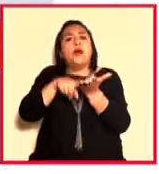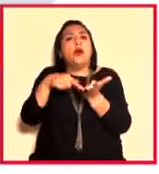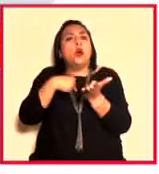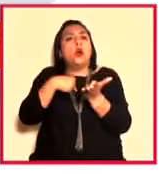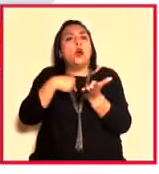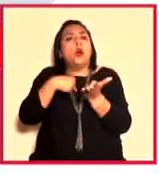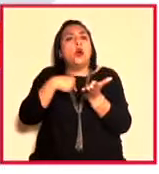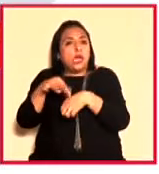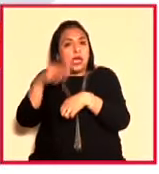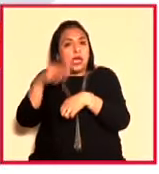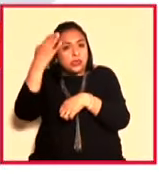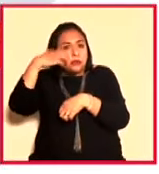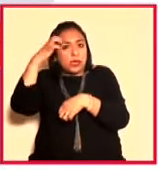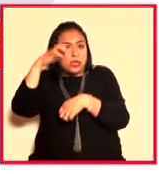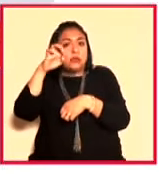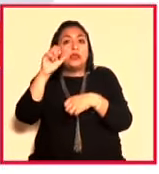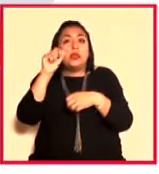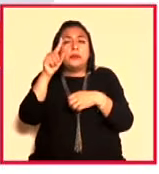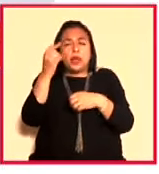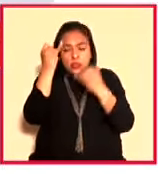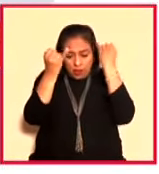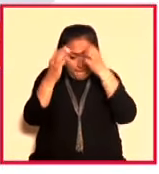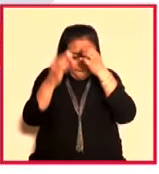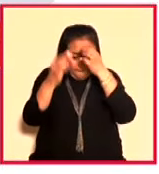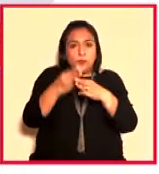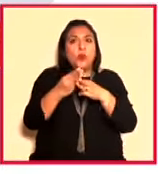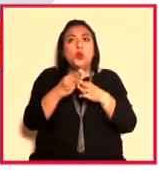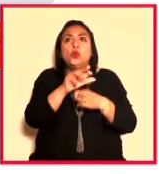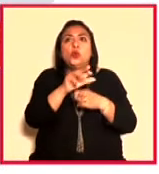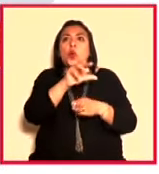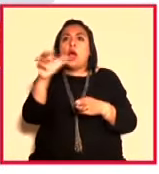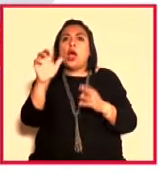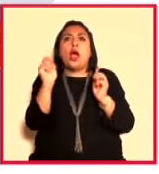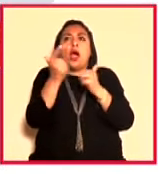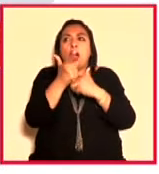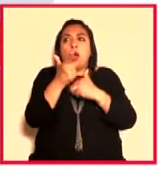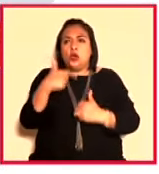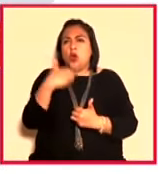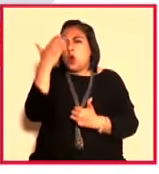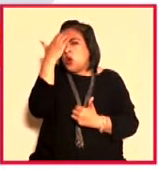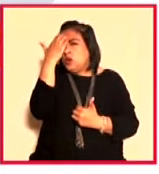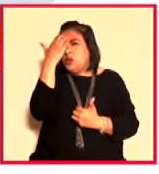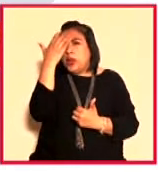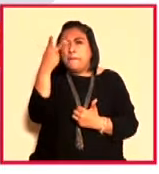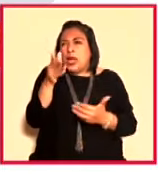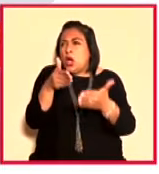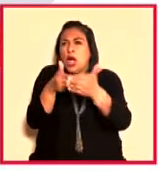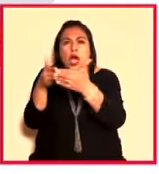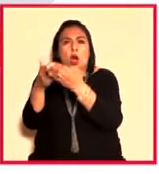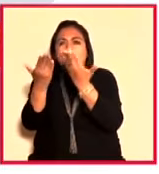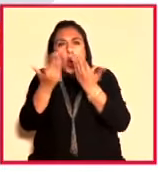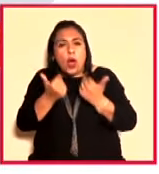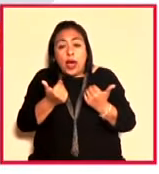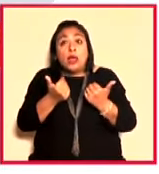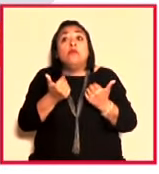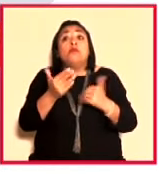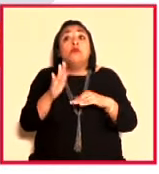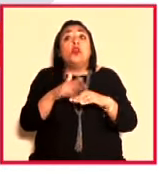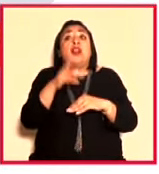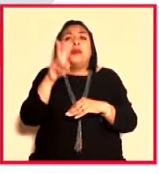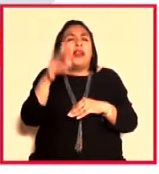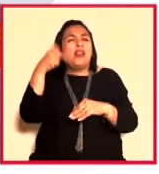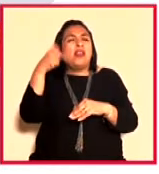la creación de un mundo alimentado por aquello que yo conocía, pero donde no tenía límites, porque definitivamente había abandonado